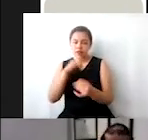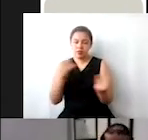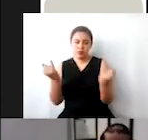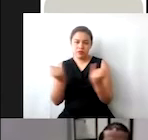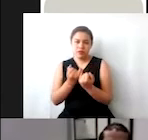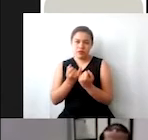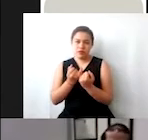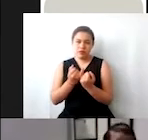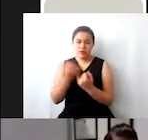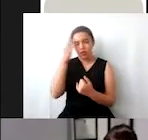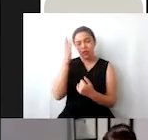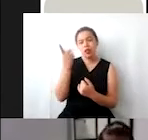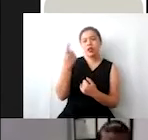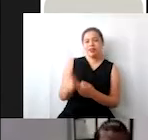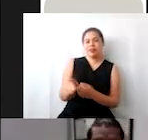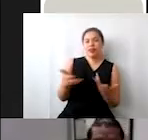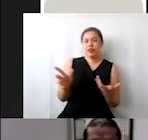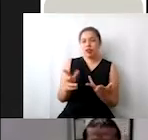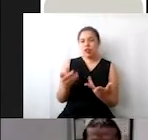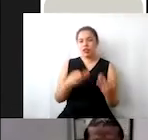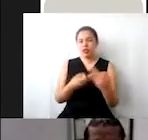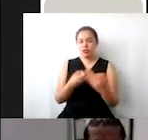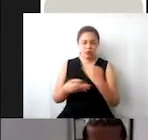el patrón de sus trabajadores, con todas las consecuencias